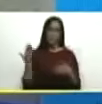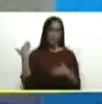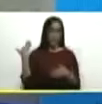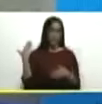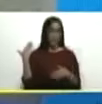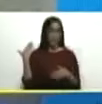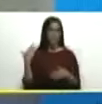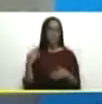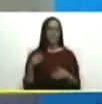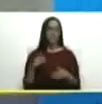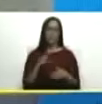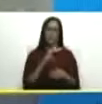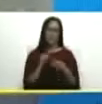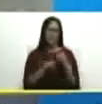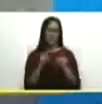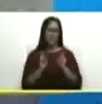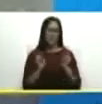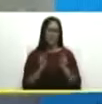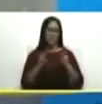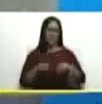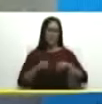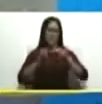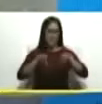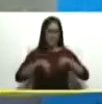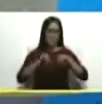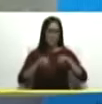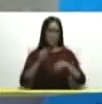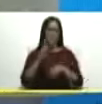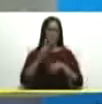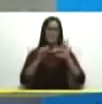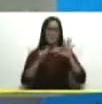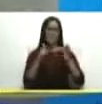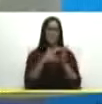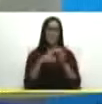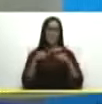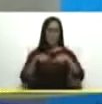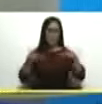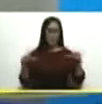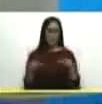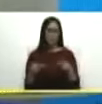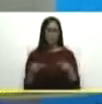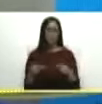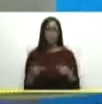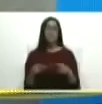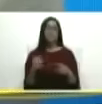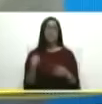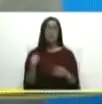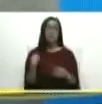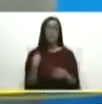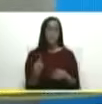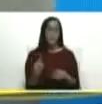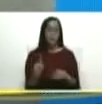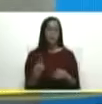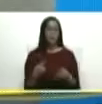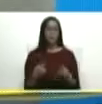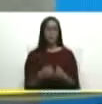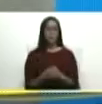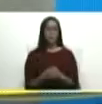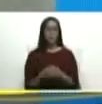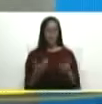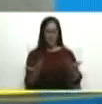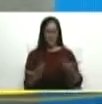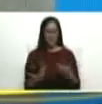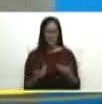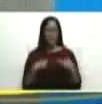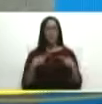no se había hecho el tema de la siembra de 26.000 hectáreas, sino que, presidente, se priorizaron los insumos o los bioinsumos, no se entregaron